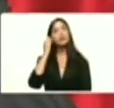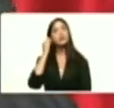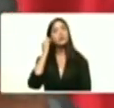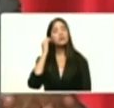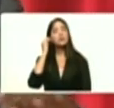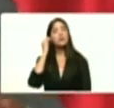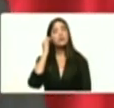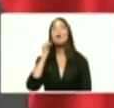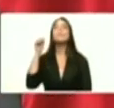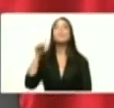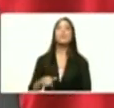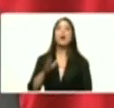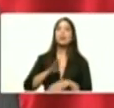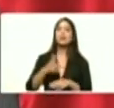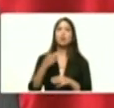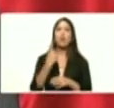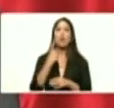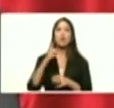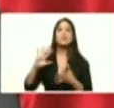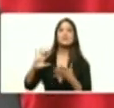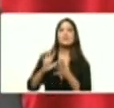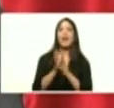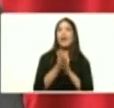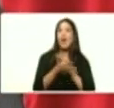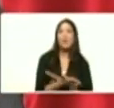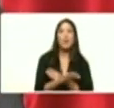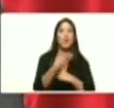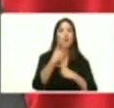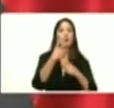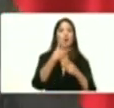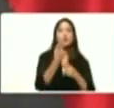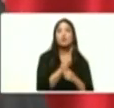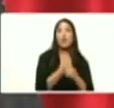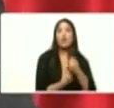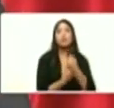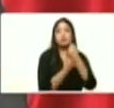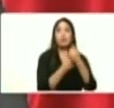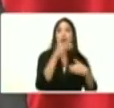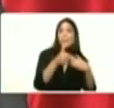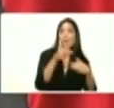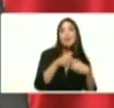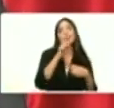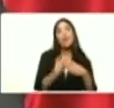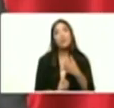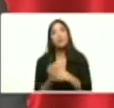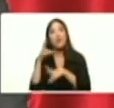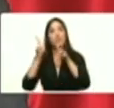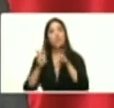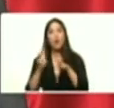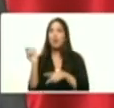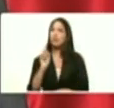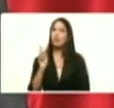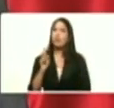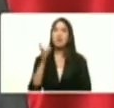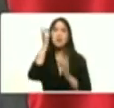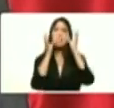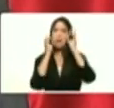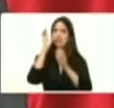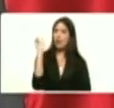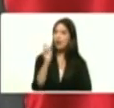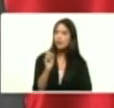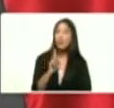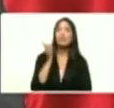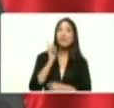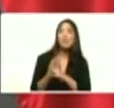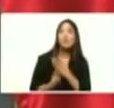simplemente que se derrumbó, el modelo rentista petrolero, y que tenemos que crear uno nuevo, no, no es crear cualquiera, tenemos que